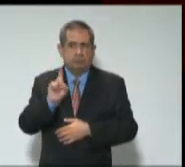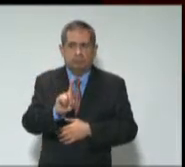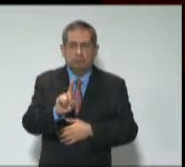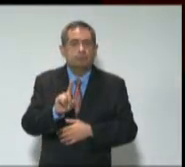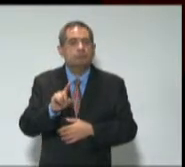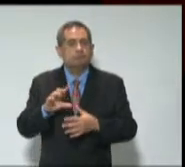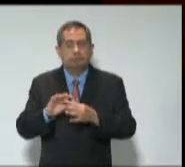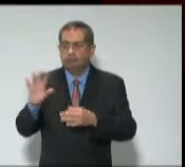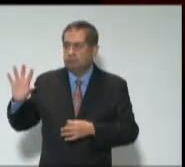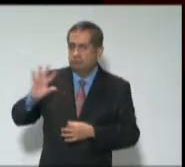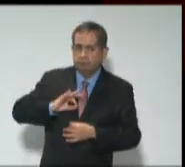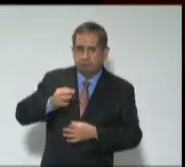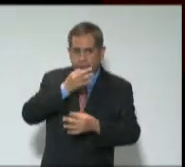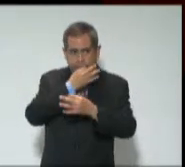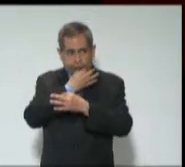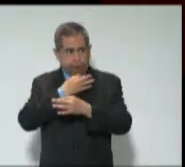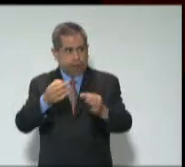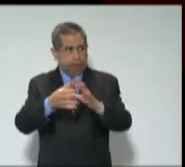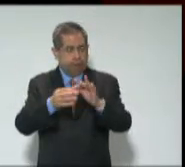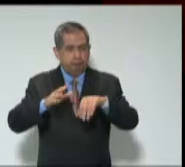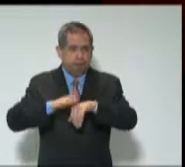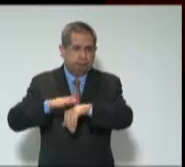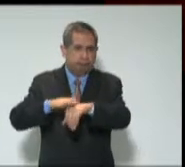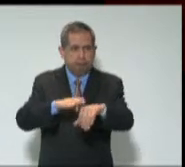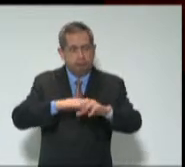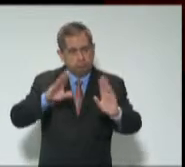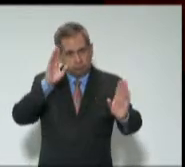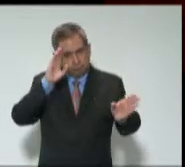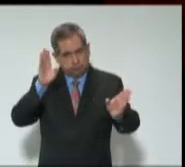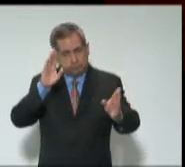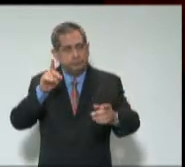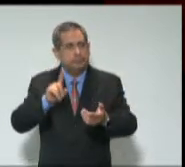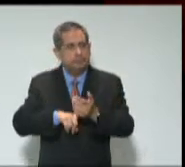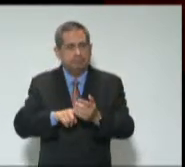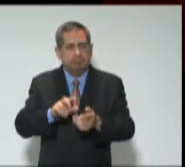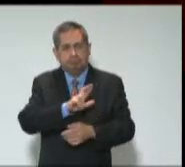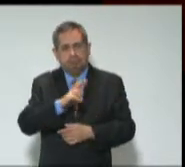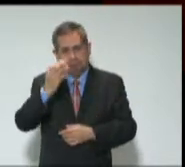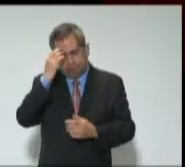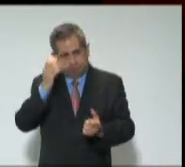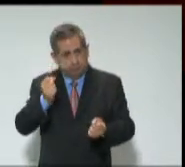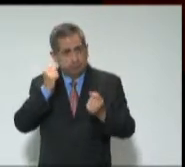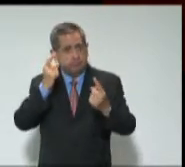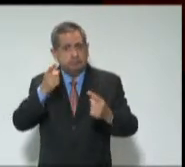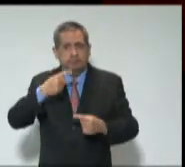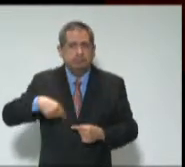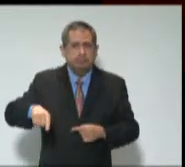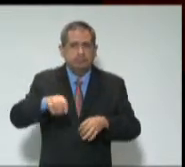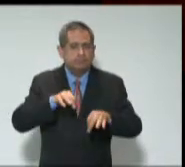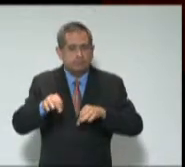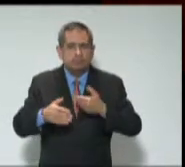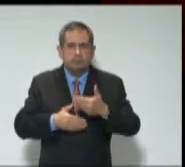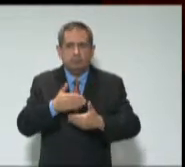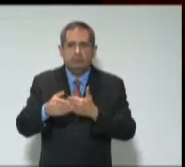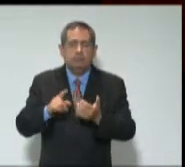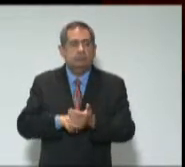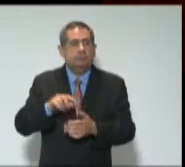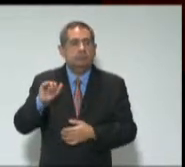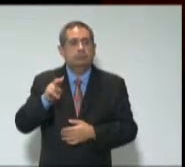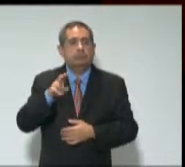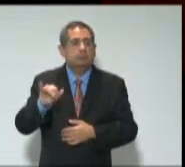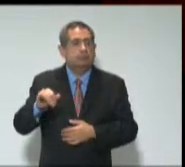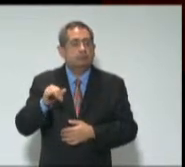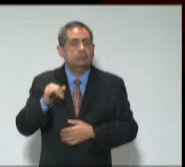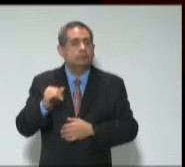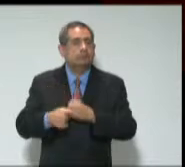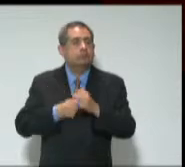quien por mi conducto les extiende un cordial saludo y el más amplio reconocimiento por la labor que ha desempeñado el inai a lo largo de la